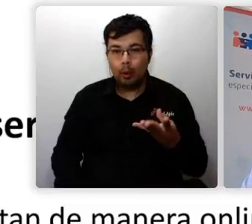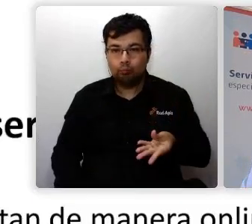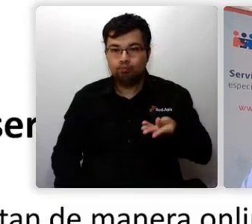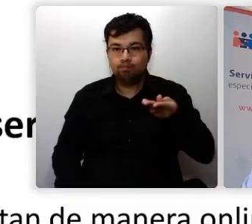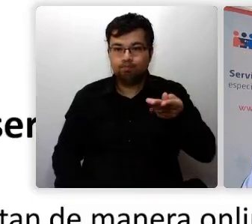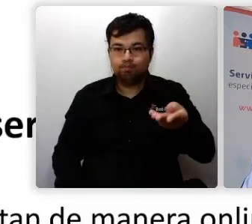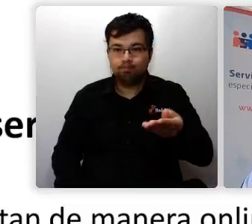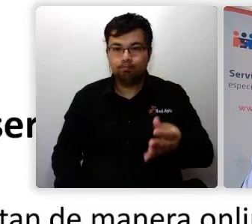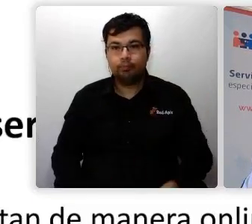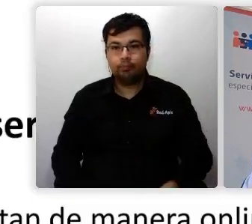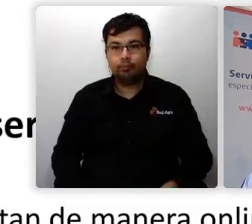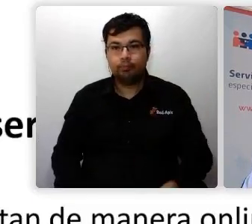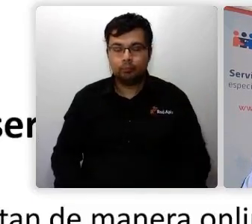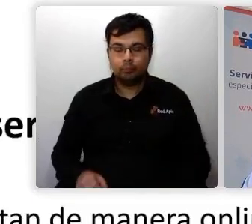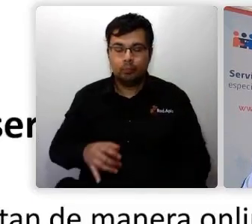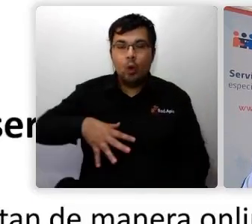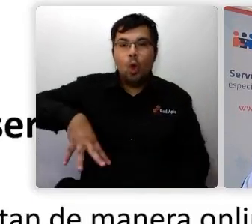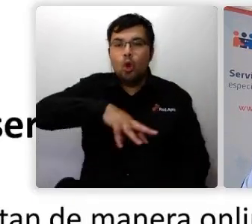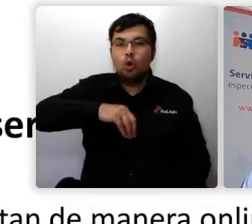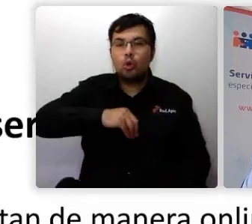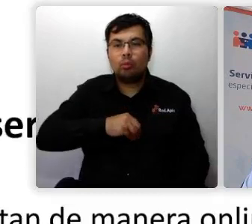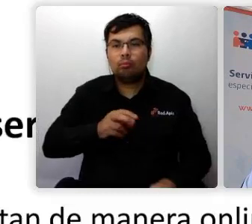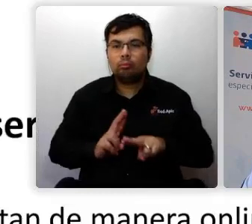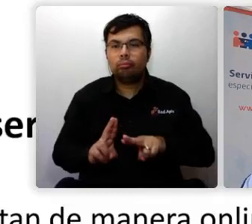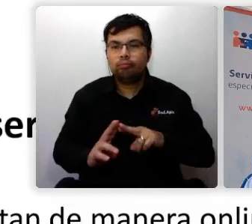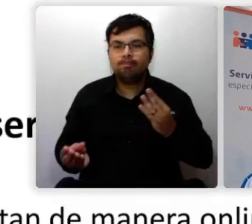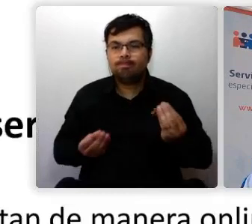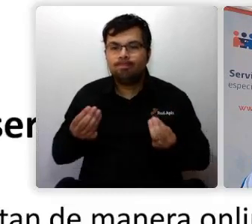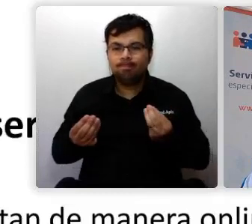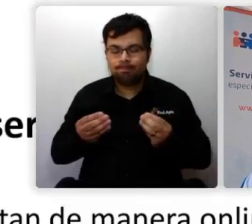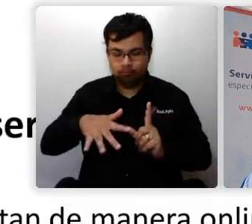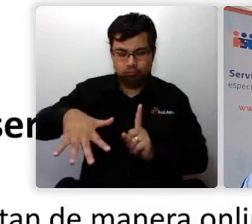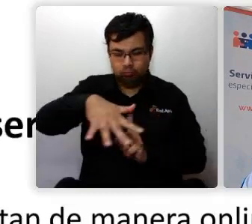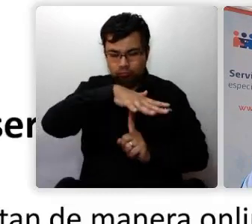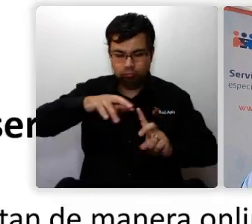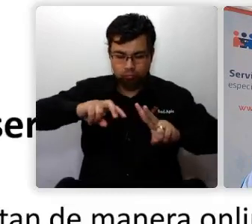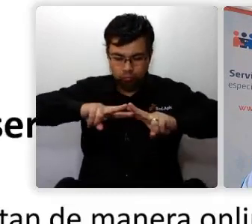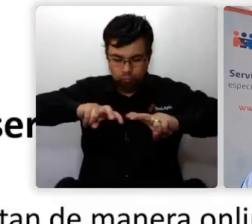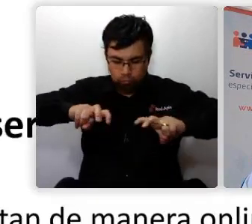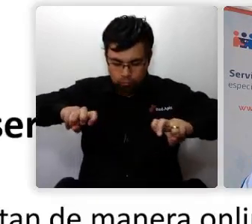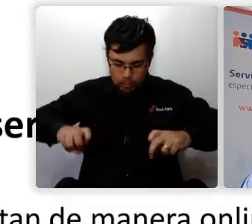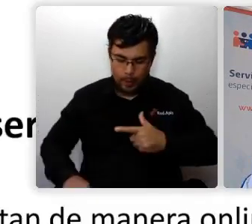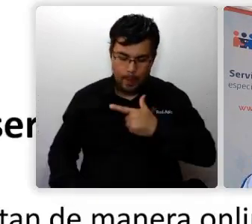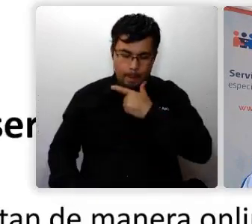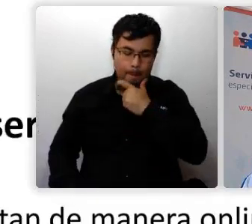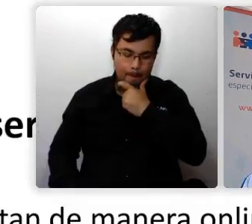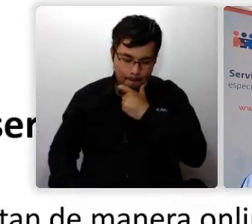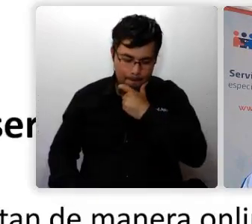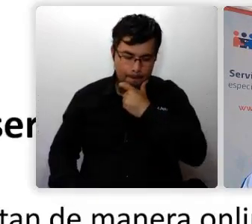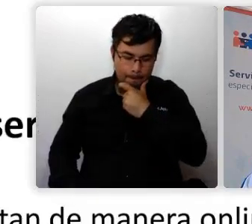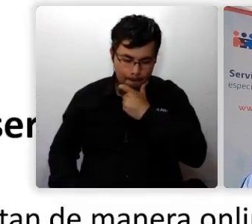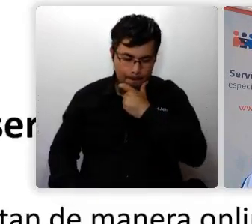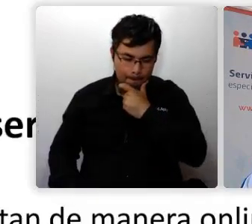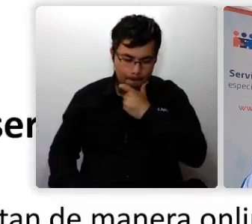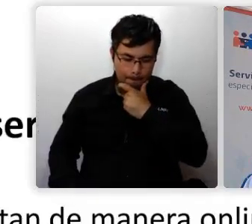¿Qué hacemos nosotros ahí? Nosotros empezamos a analizar el caso. Vemos, tratamos de